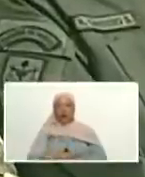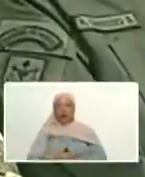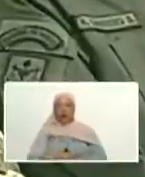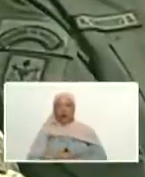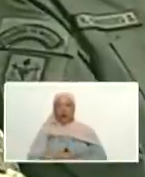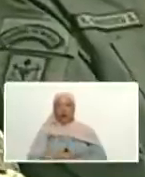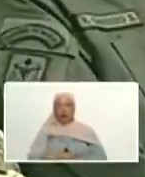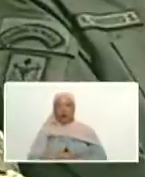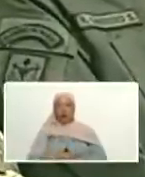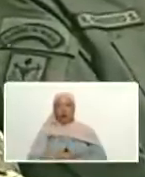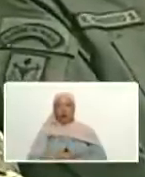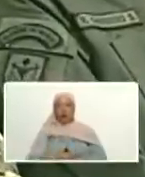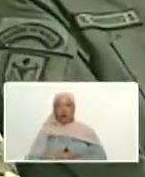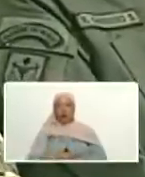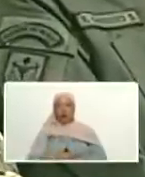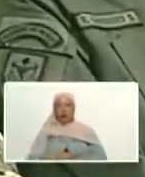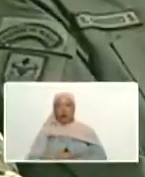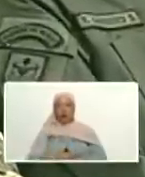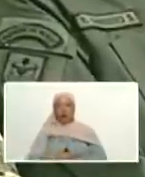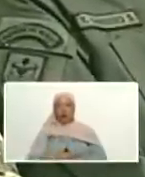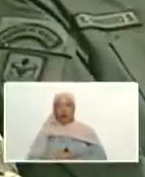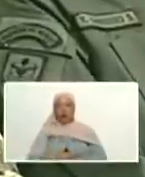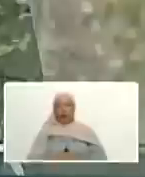Señores y señoras